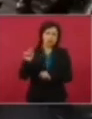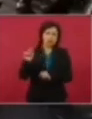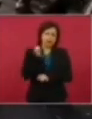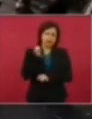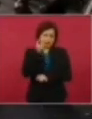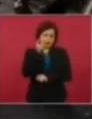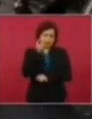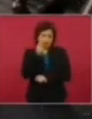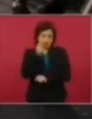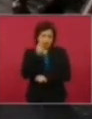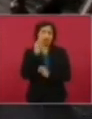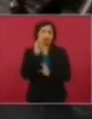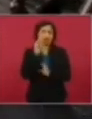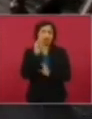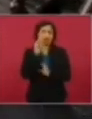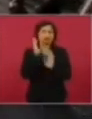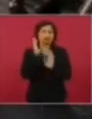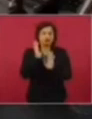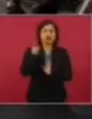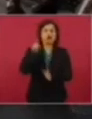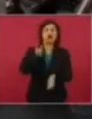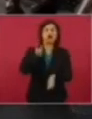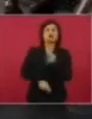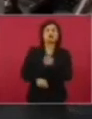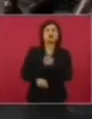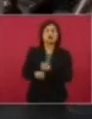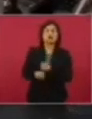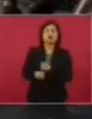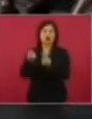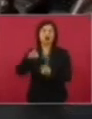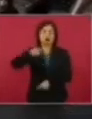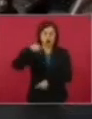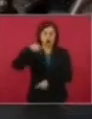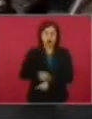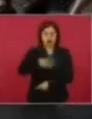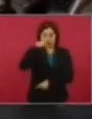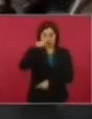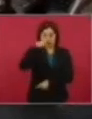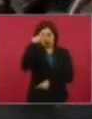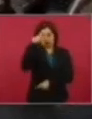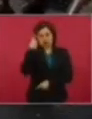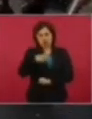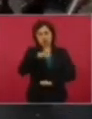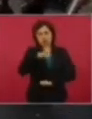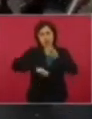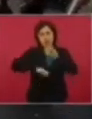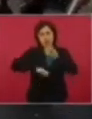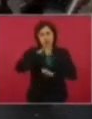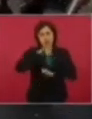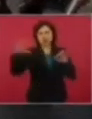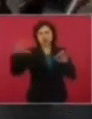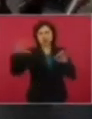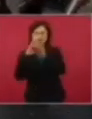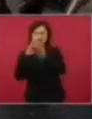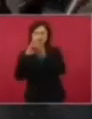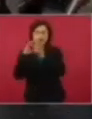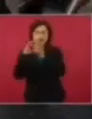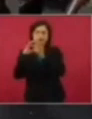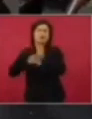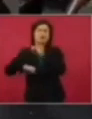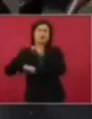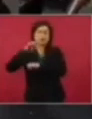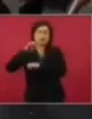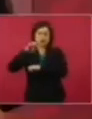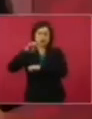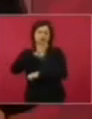y mexicanas vinculados con españoles no en general y los